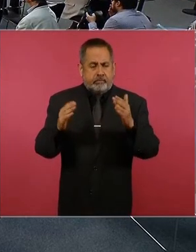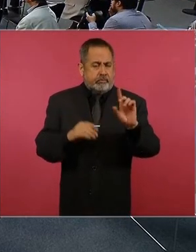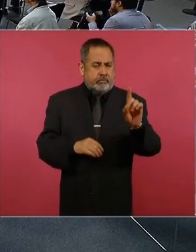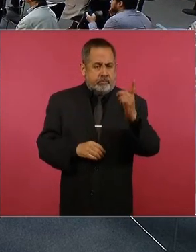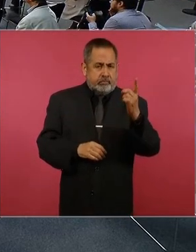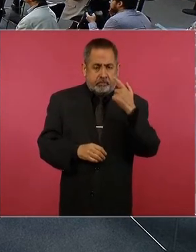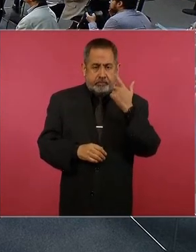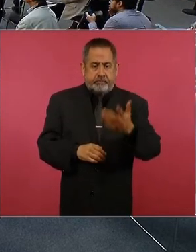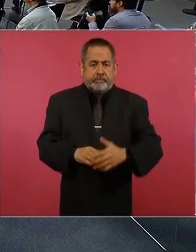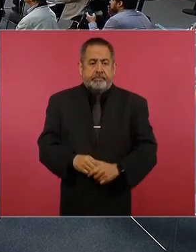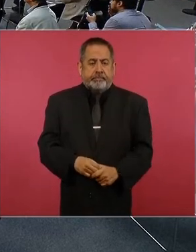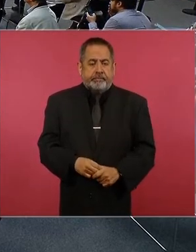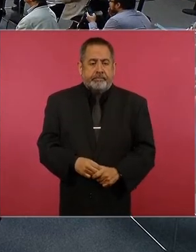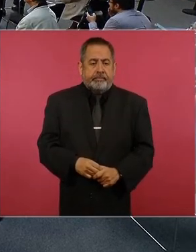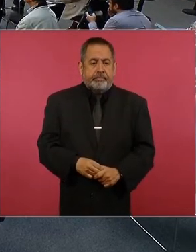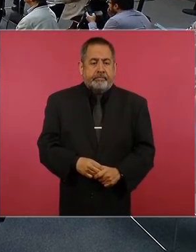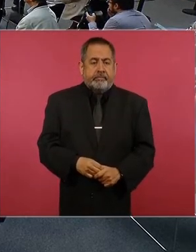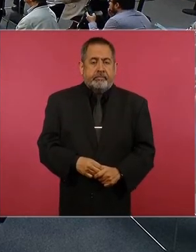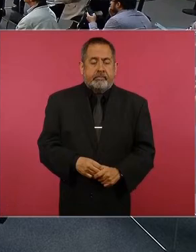Miren esto.